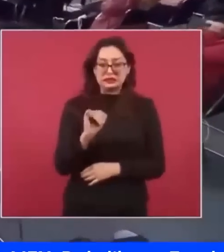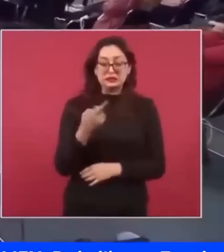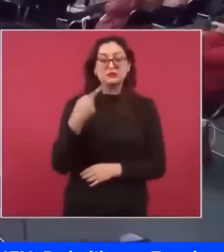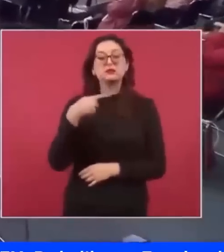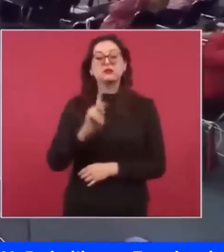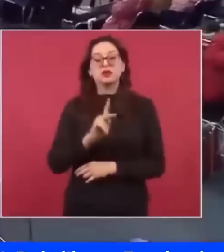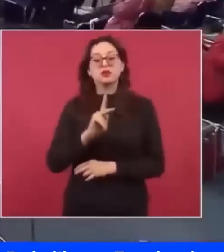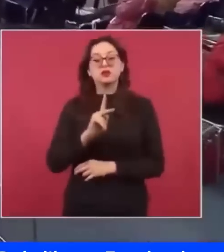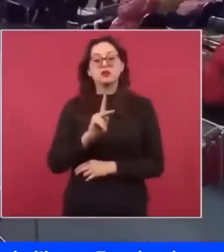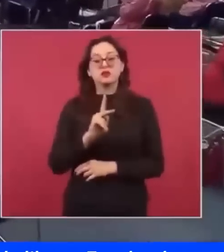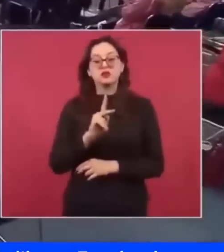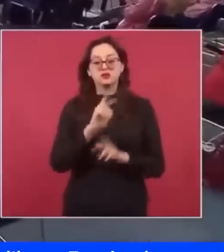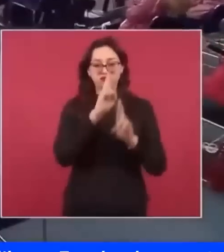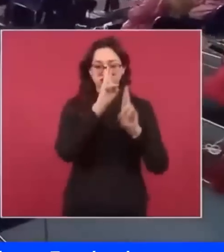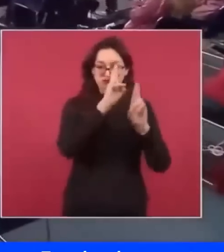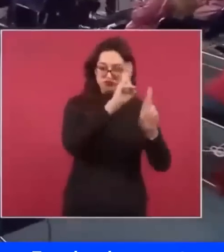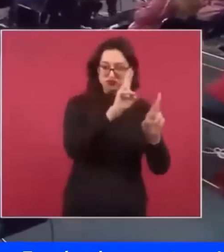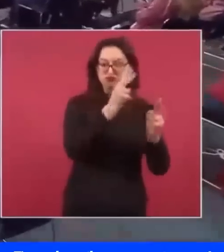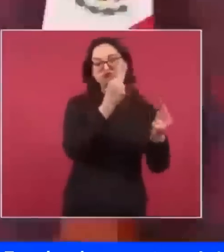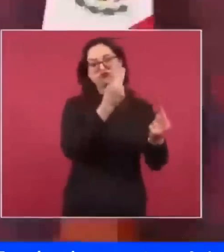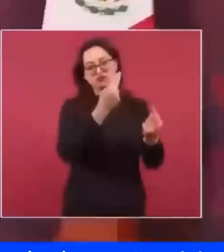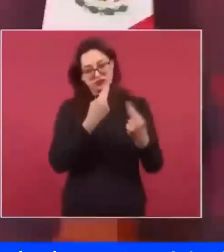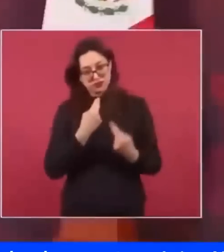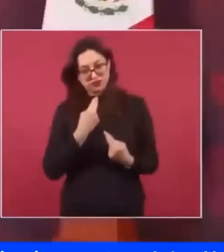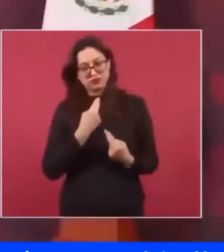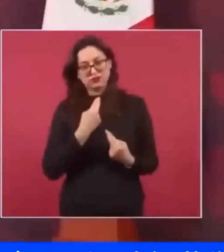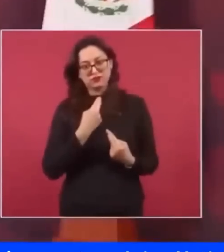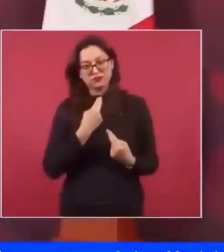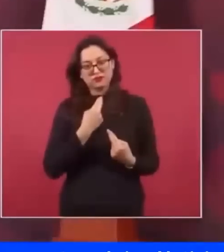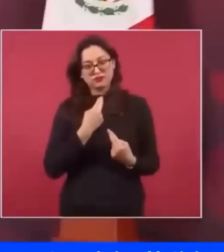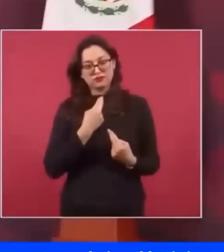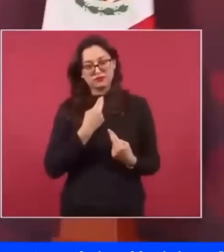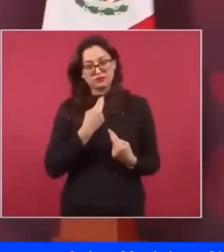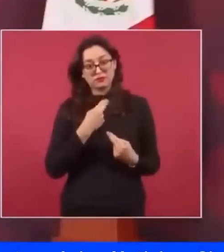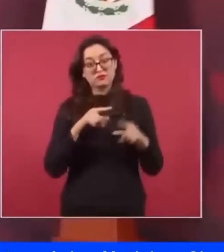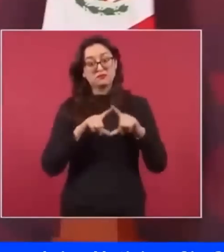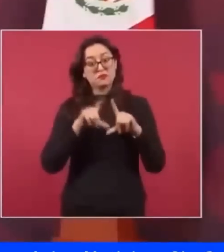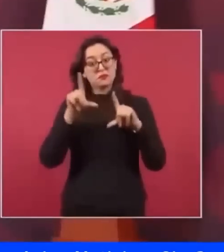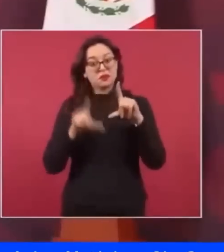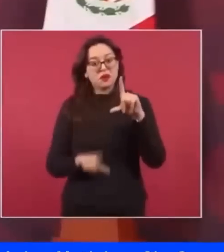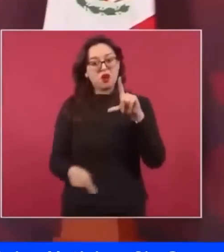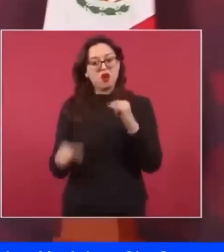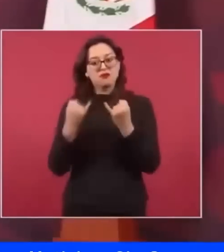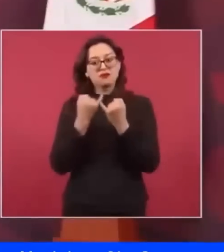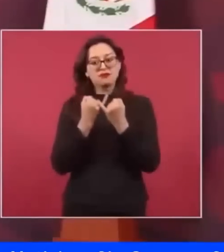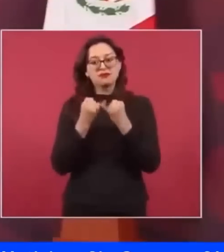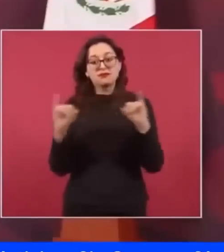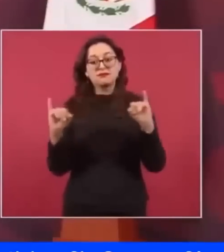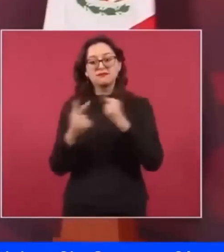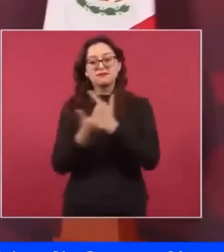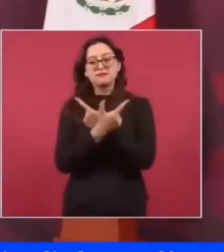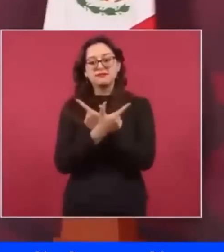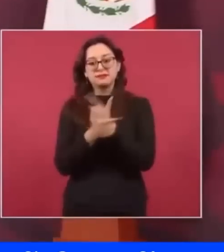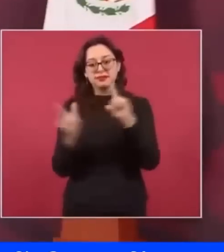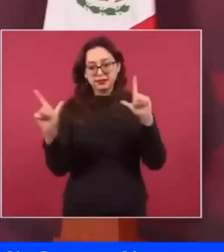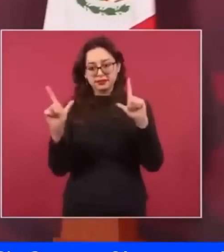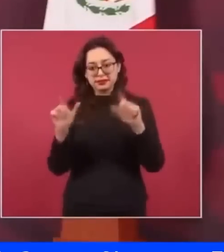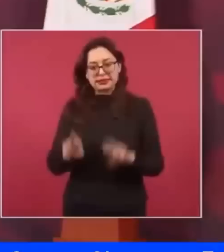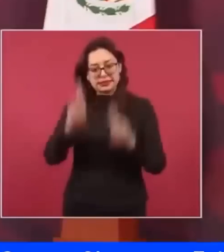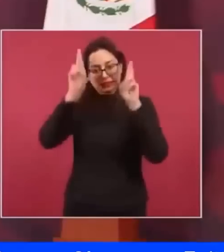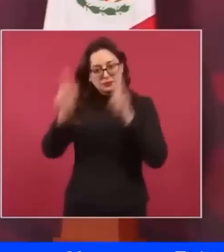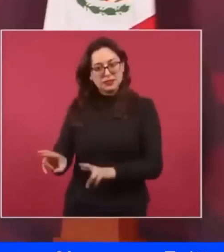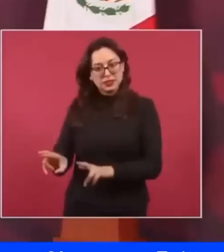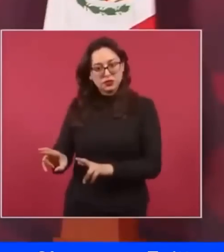con respeto a nuestra soberanía, porque México es un país libre e independiente.